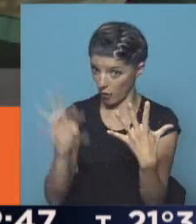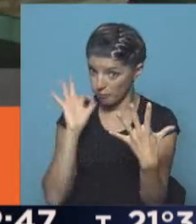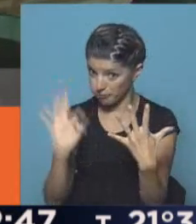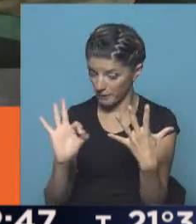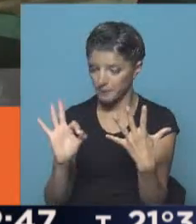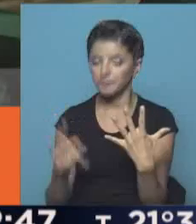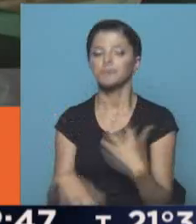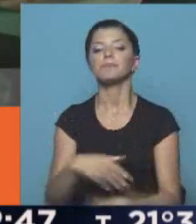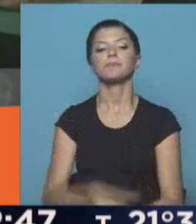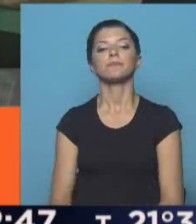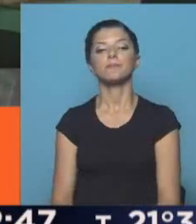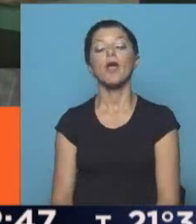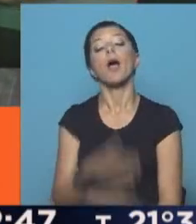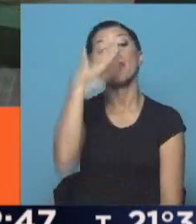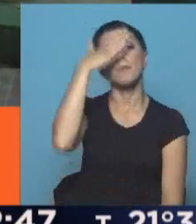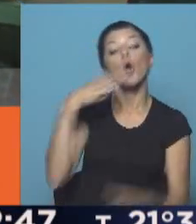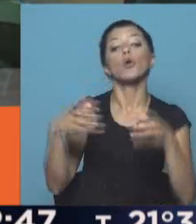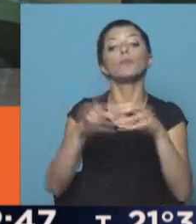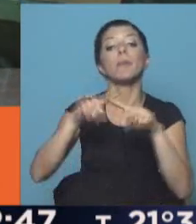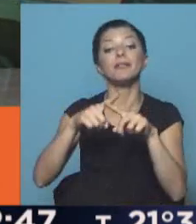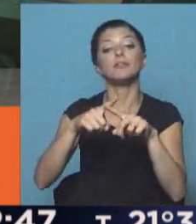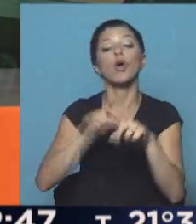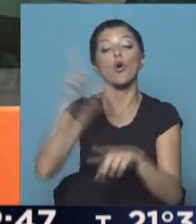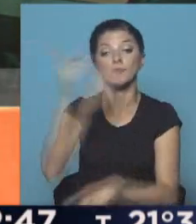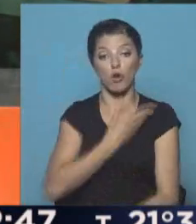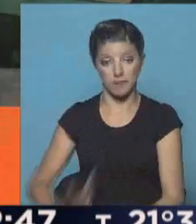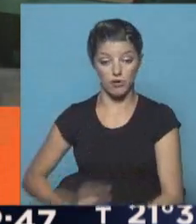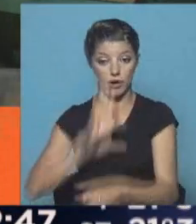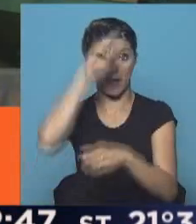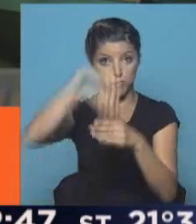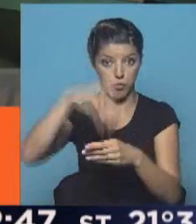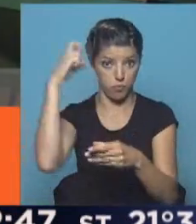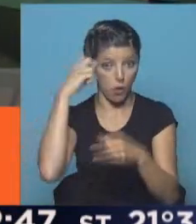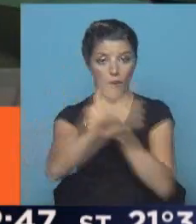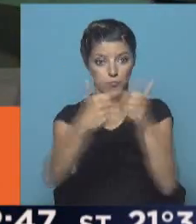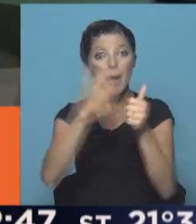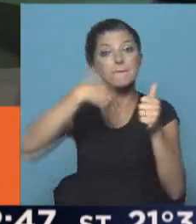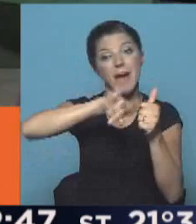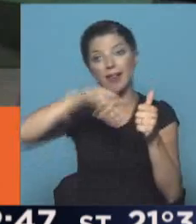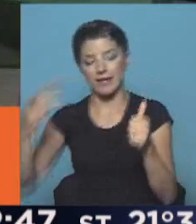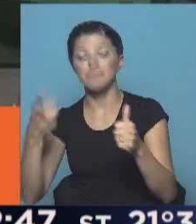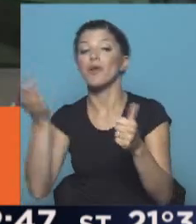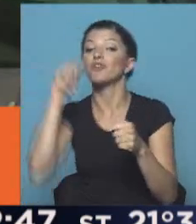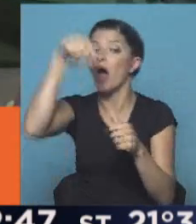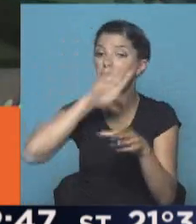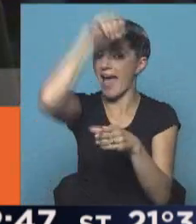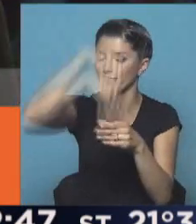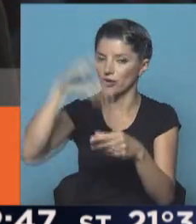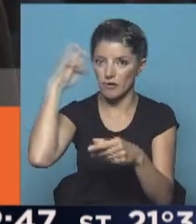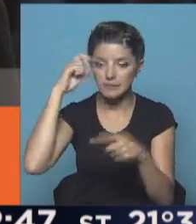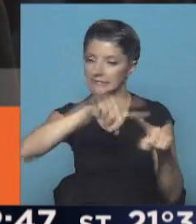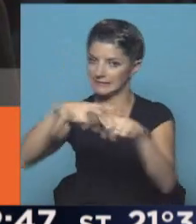la victoria de una mayoría opositora que accede a la Asamblea Nacional, tenemos en este momento un conflicto de poderes muy fuertes. Y eso en el